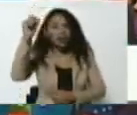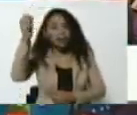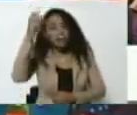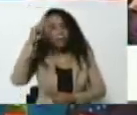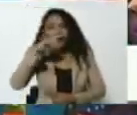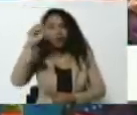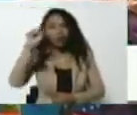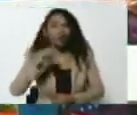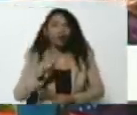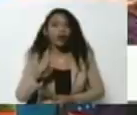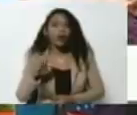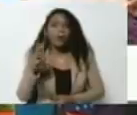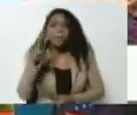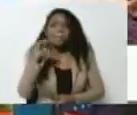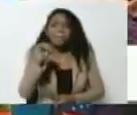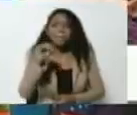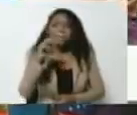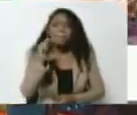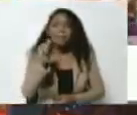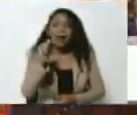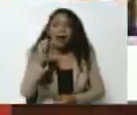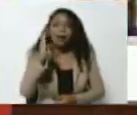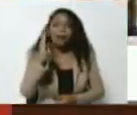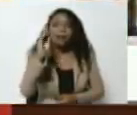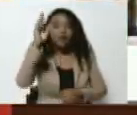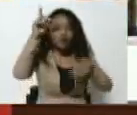el maburro, no sé por qué me dicen el maburro,